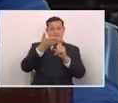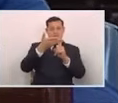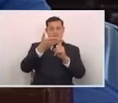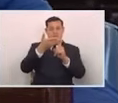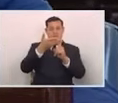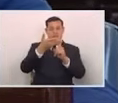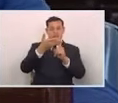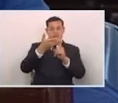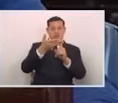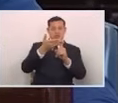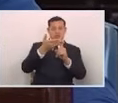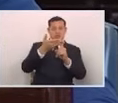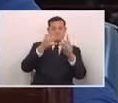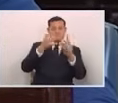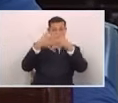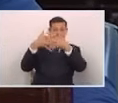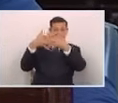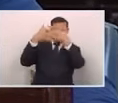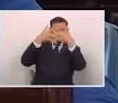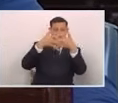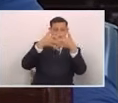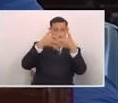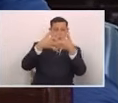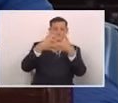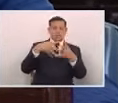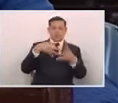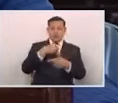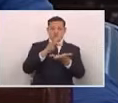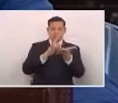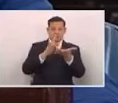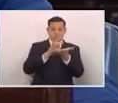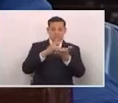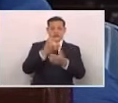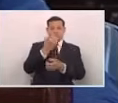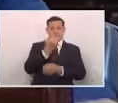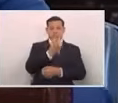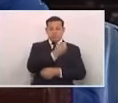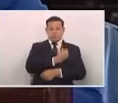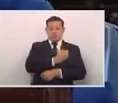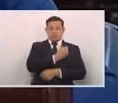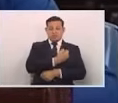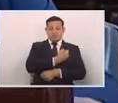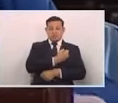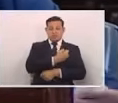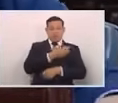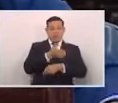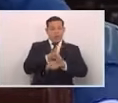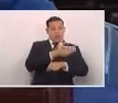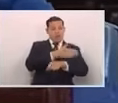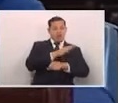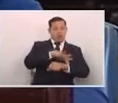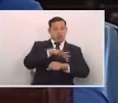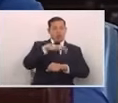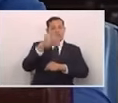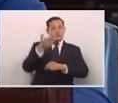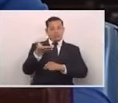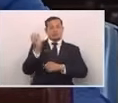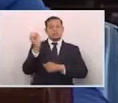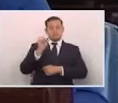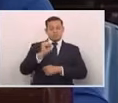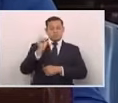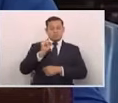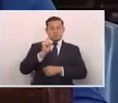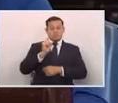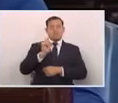Les encantaba lucrarse del dolor. Por supuesto que hay un antes y un después.